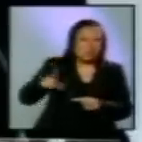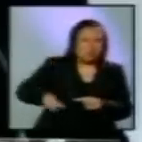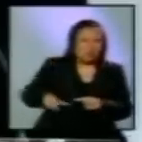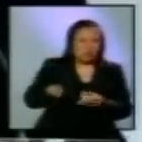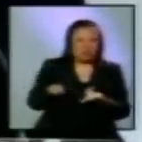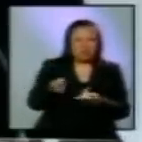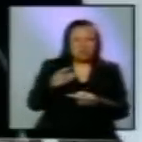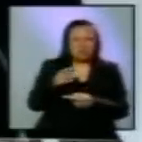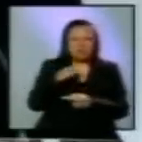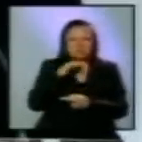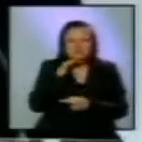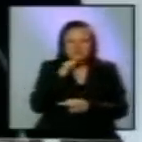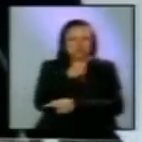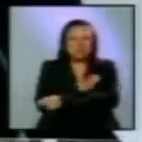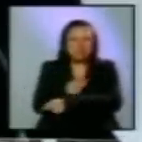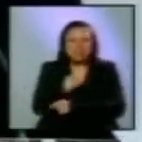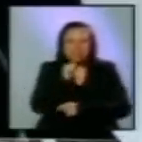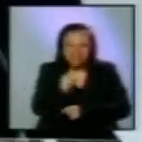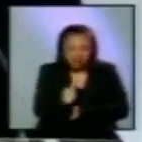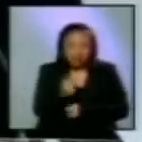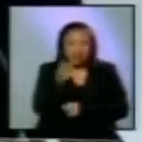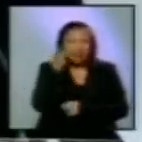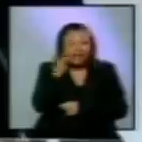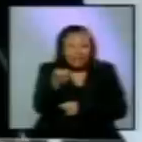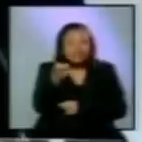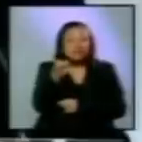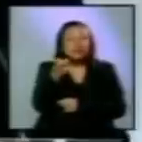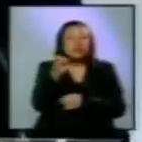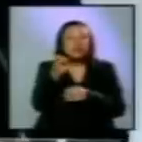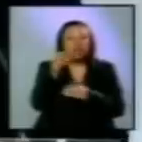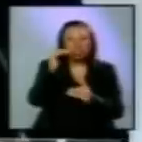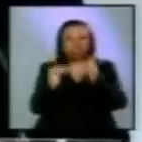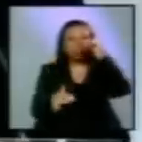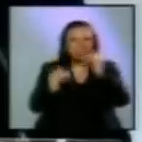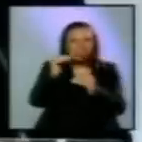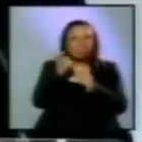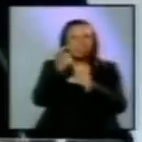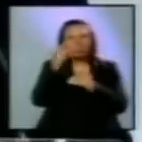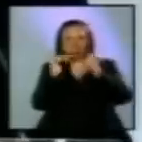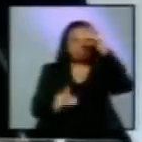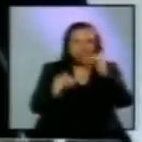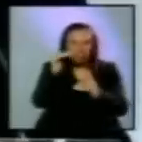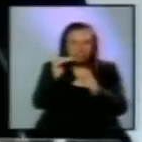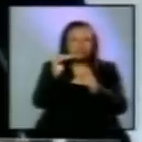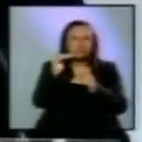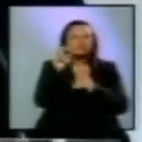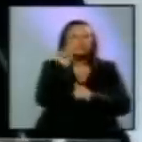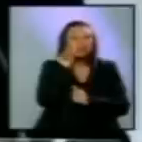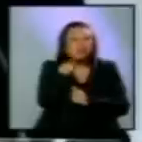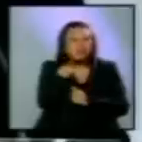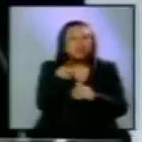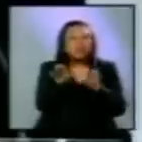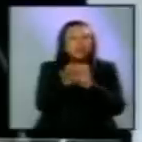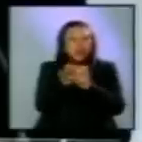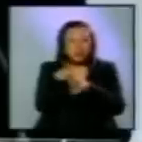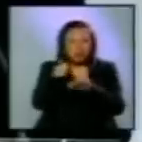todo. Esa es la causa principal de la desigualdad social, de la desigualdad económica, y también en buena medida